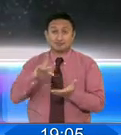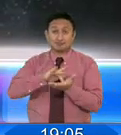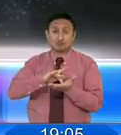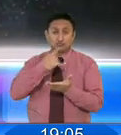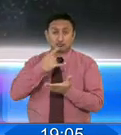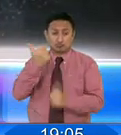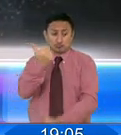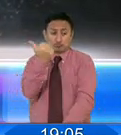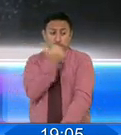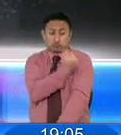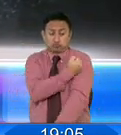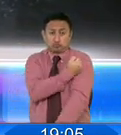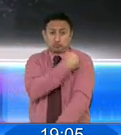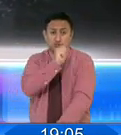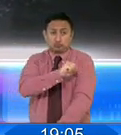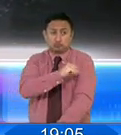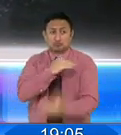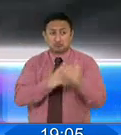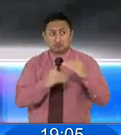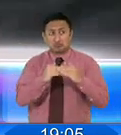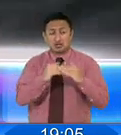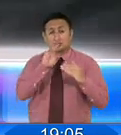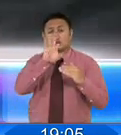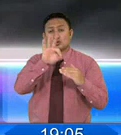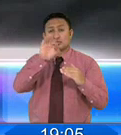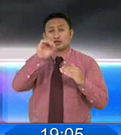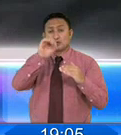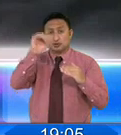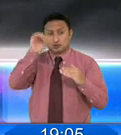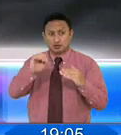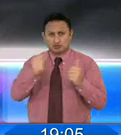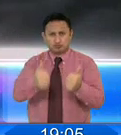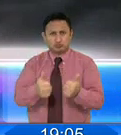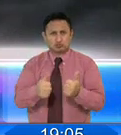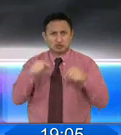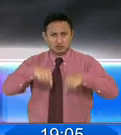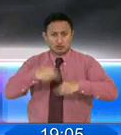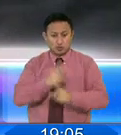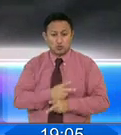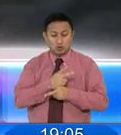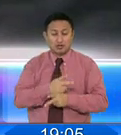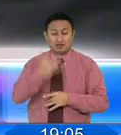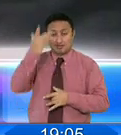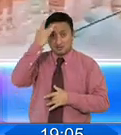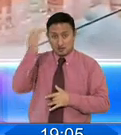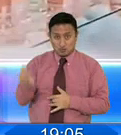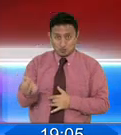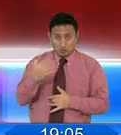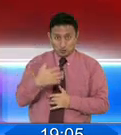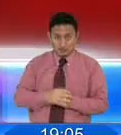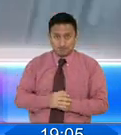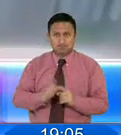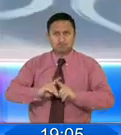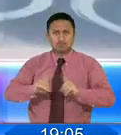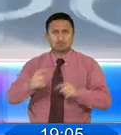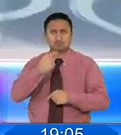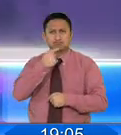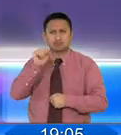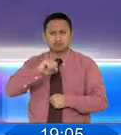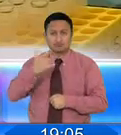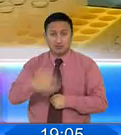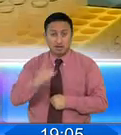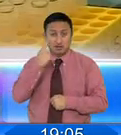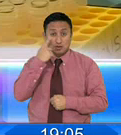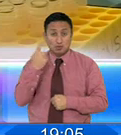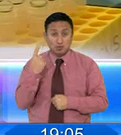inyecciones pueden ser hasta más del 90% efectivas en la prevención del COVID-19. Esto con el argumento de que en un ensayo clínico en el